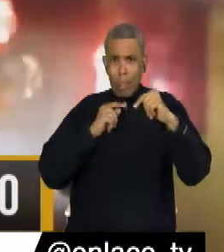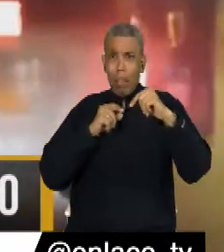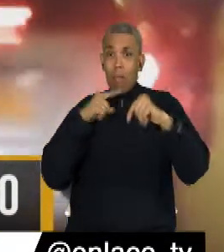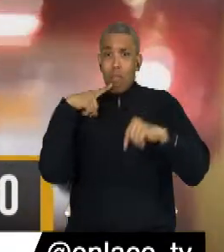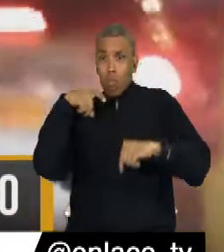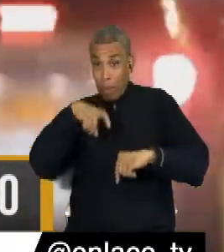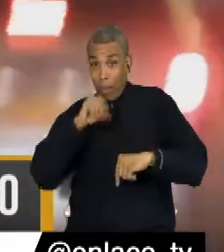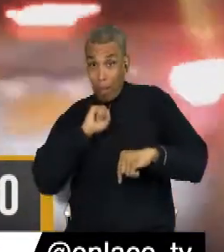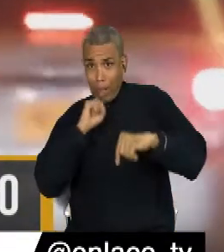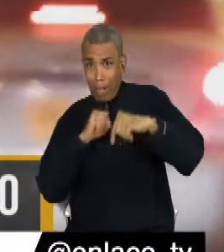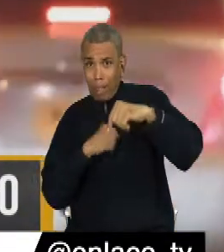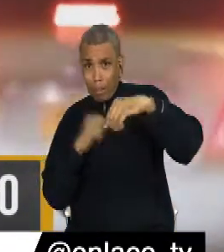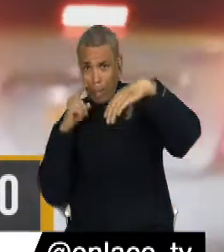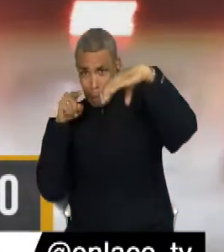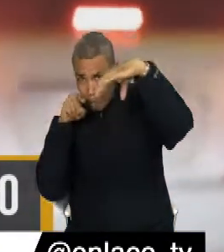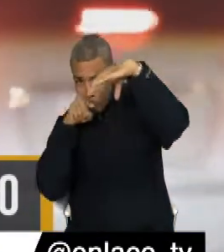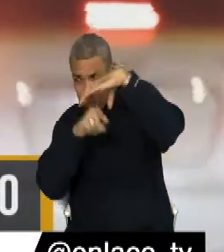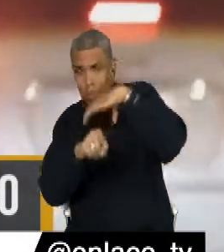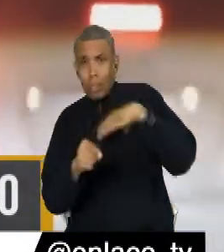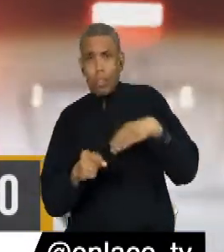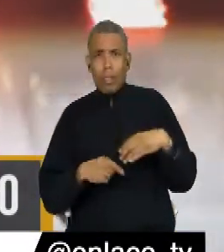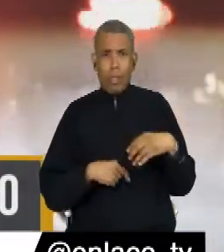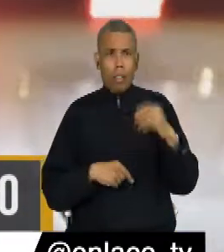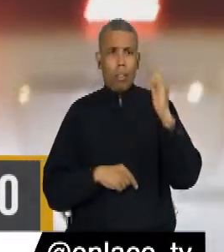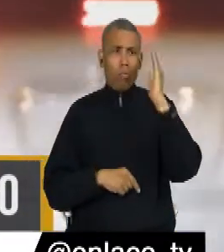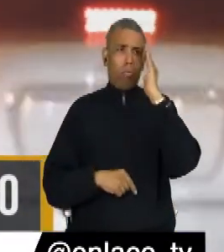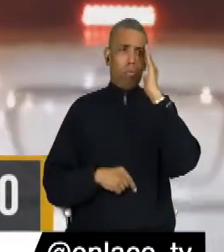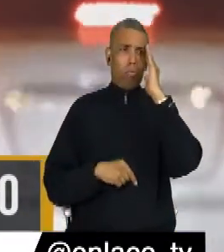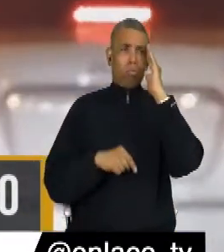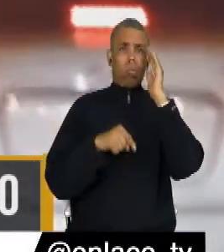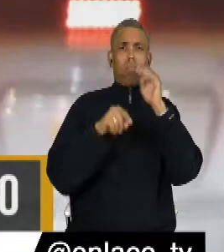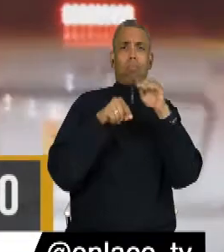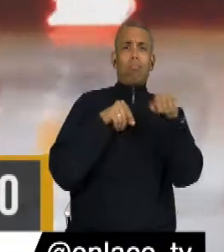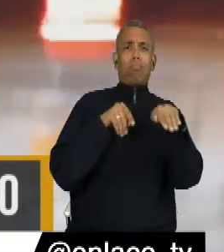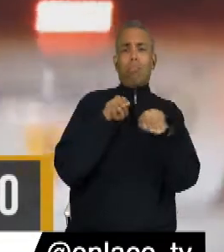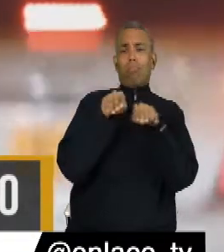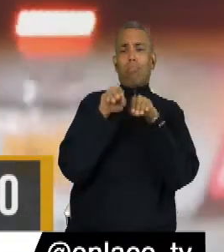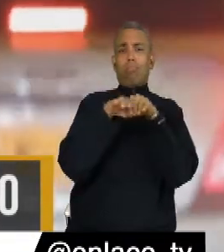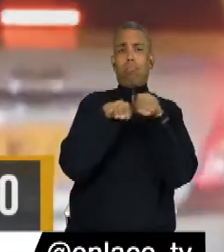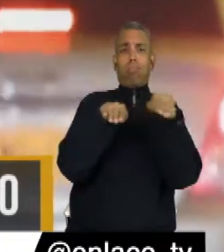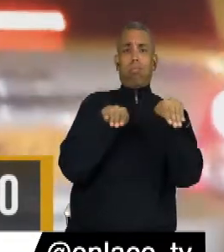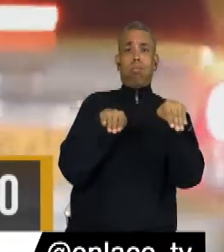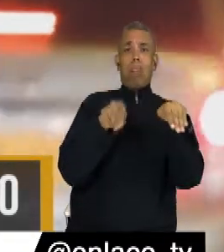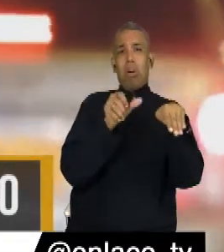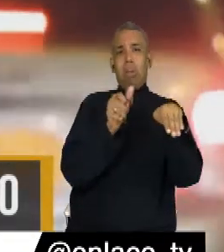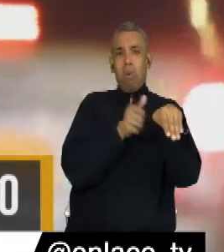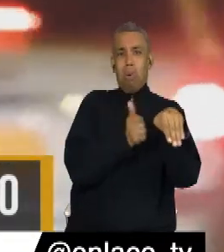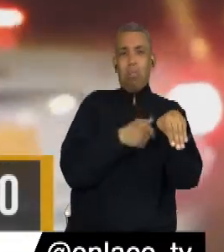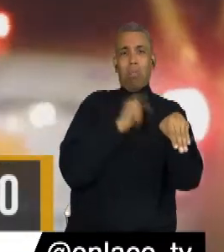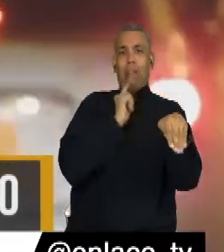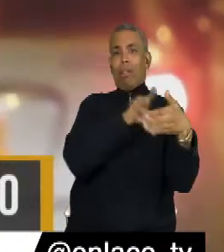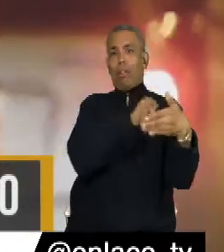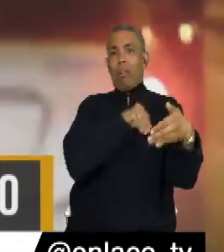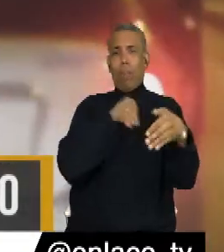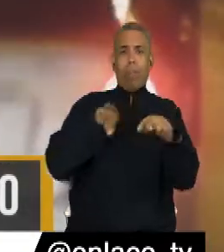sus pasajeros. Otro conductor particular imita el mal ejemplo irresponsable, como lo estamos viendo en las imágenes,